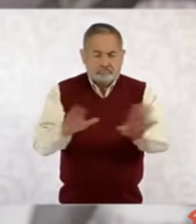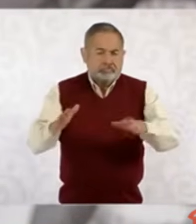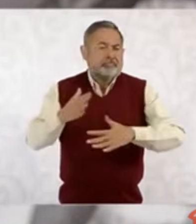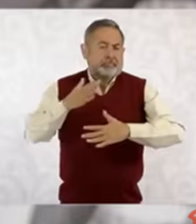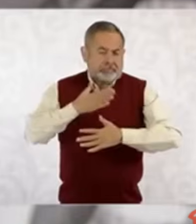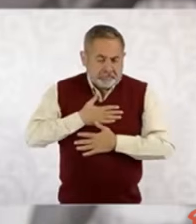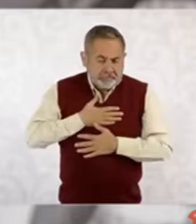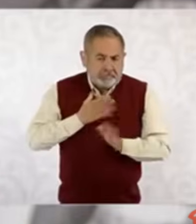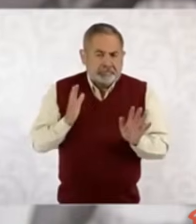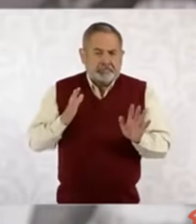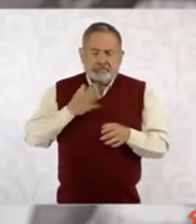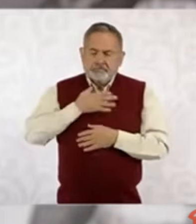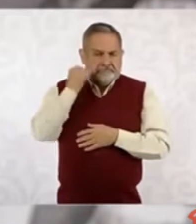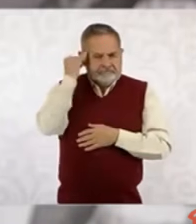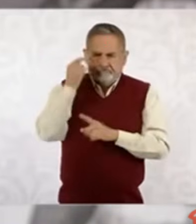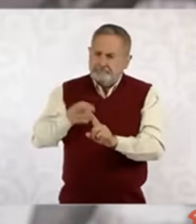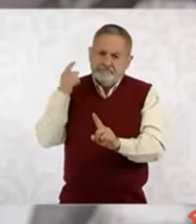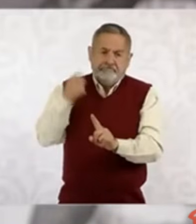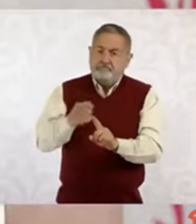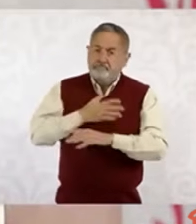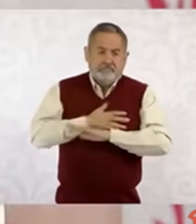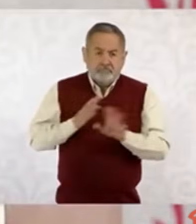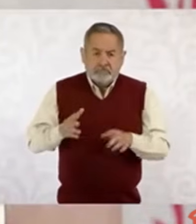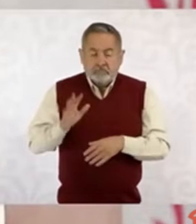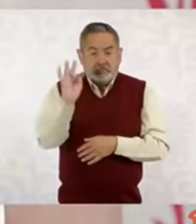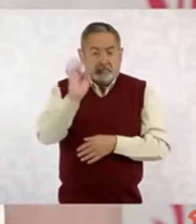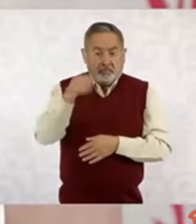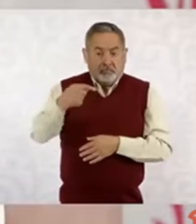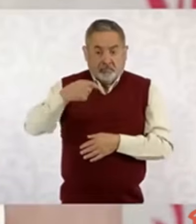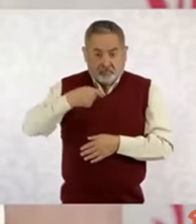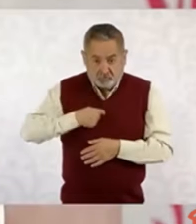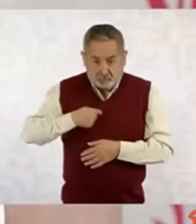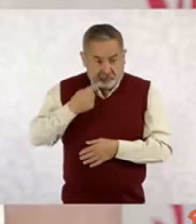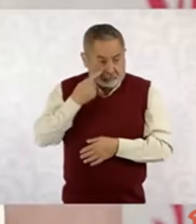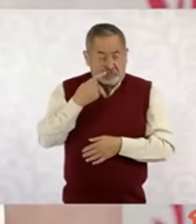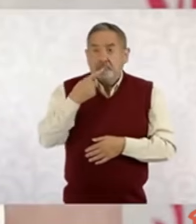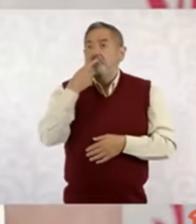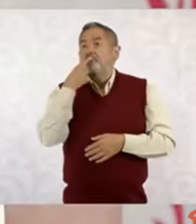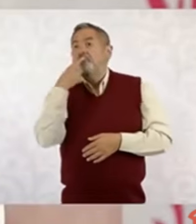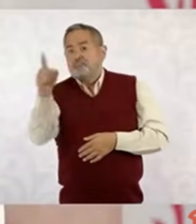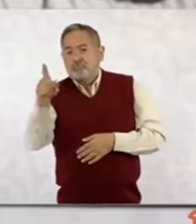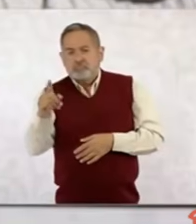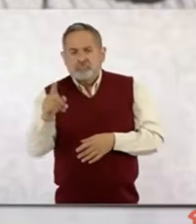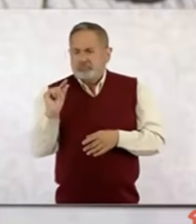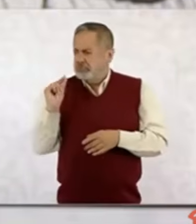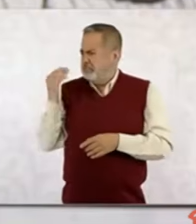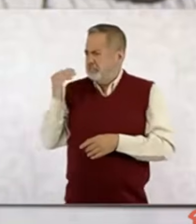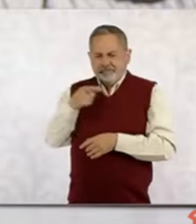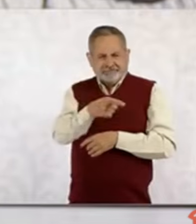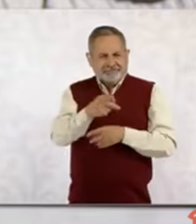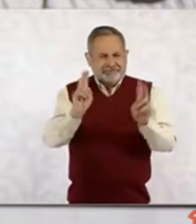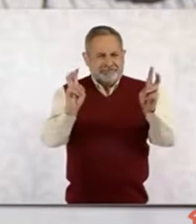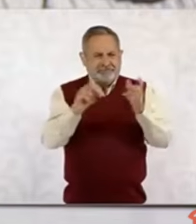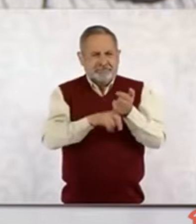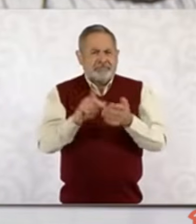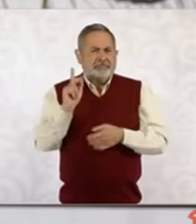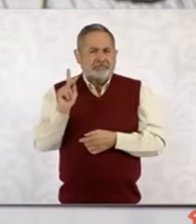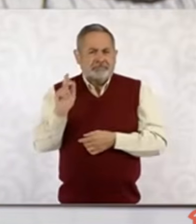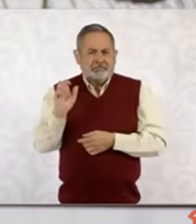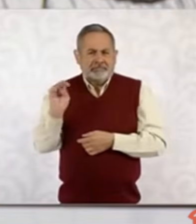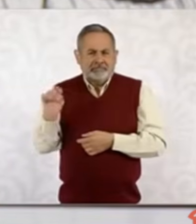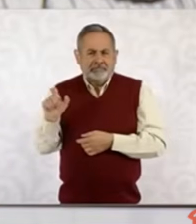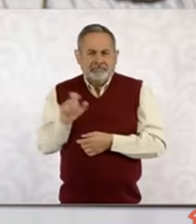menos, nuestra visión. Si yo encuentro o hay una denuncia, se presentó este tema de Pemex, ayer lo